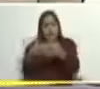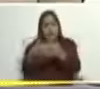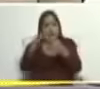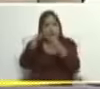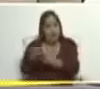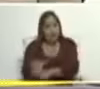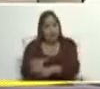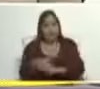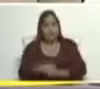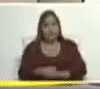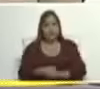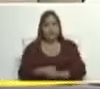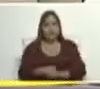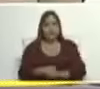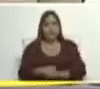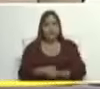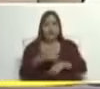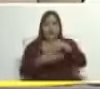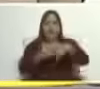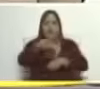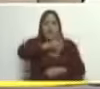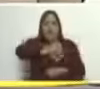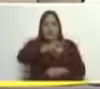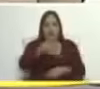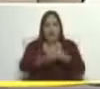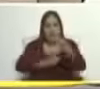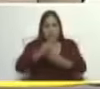el colonialismo y generaron una revolución